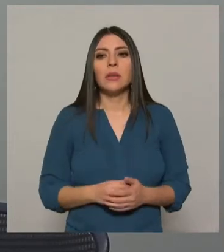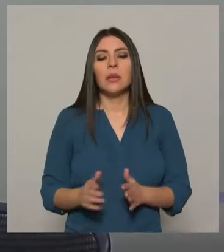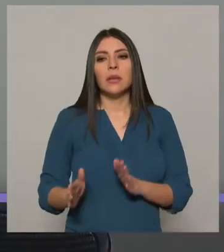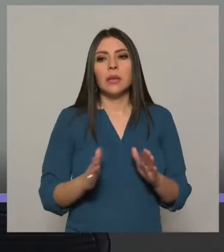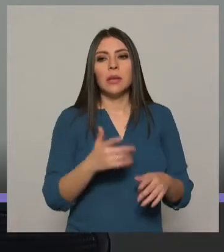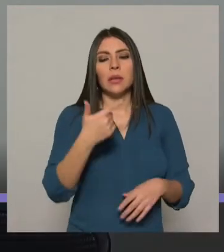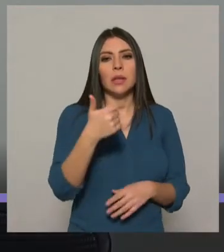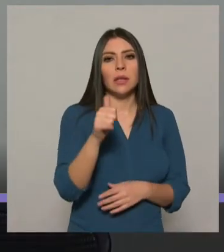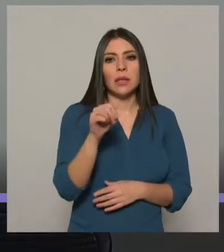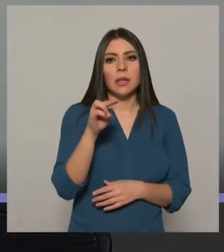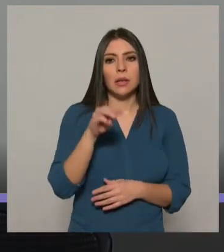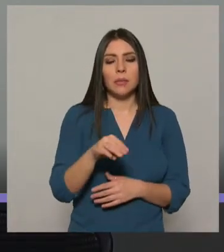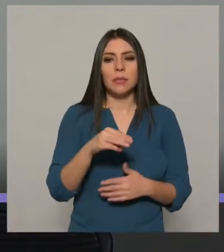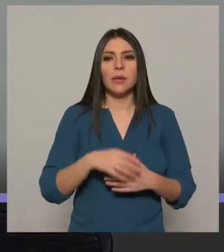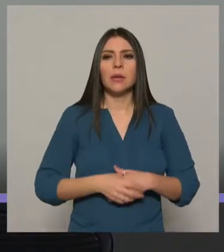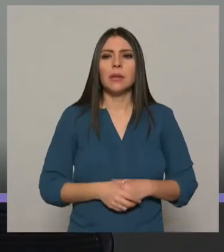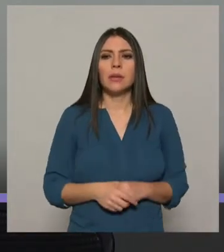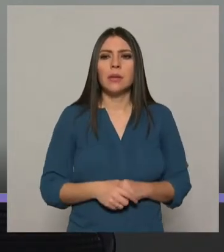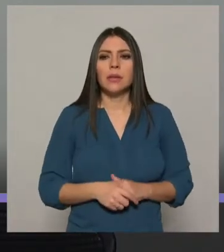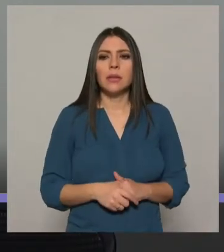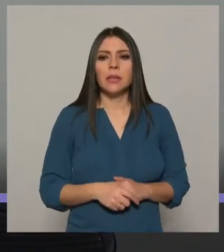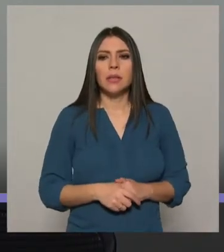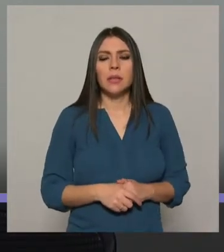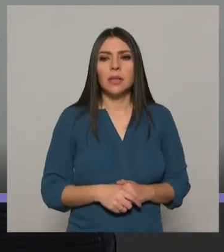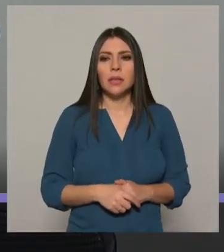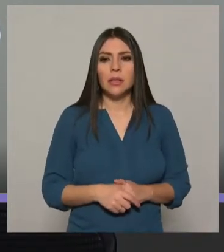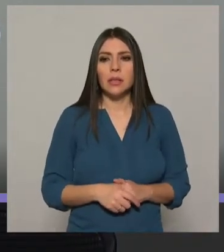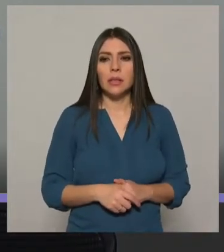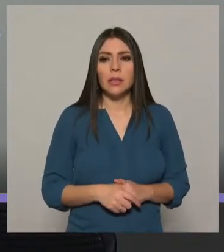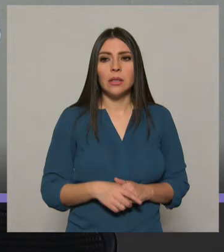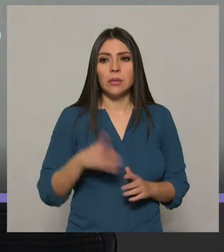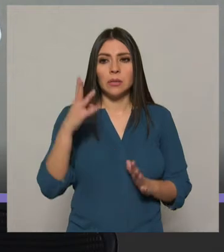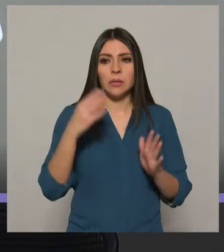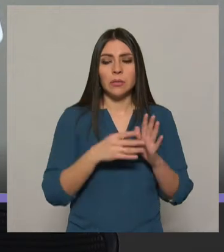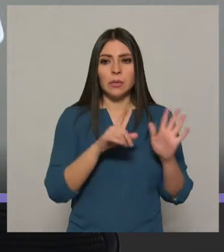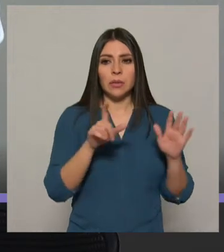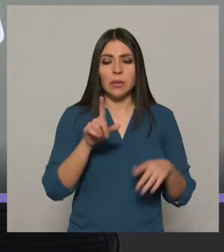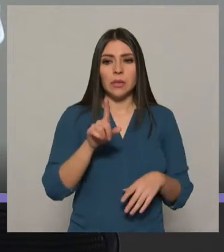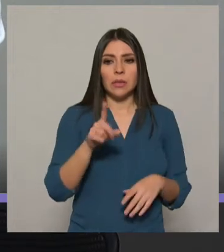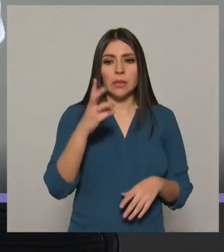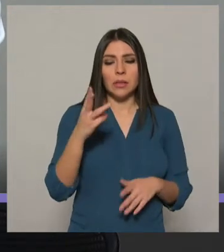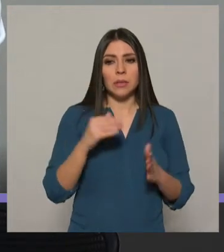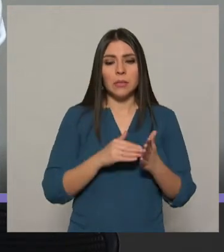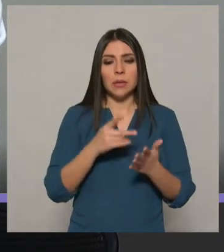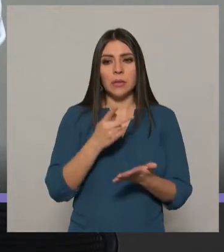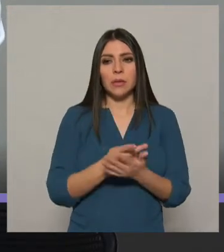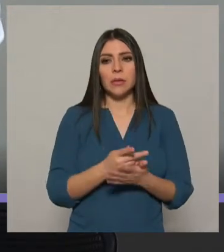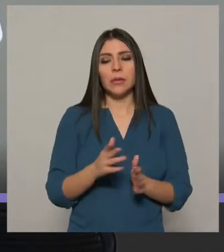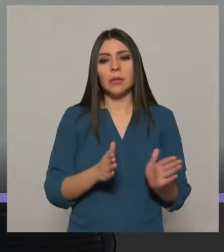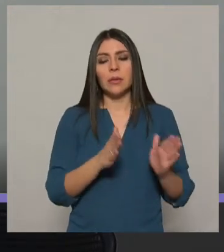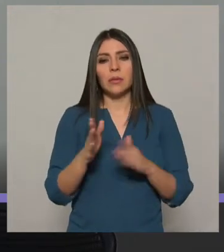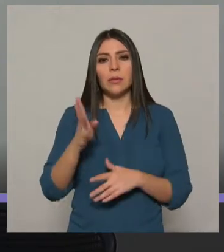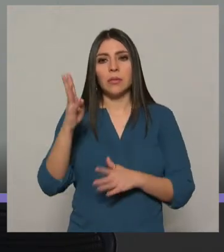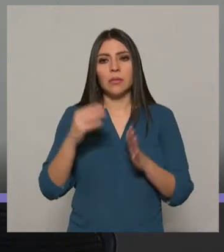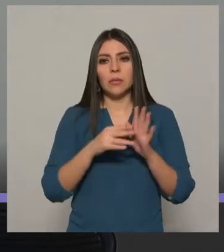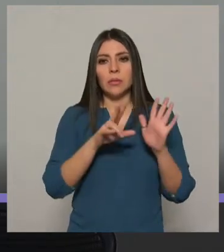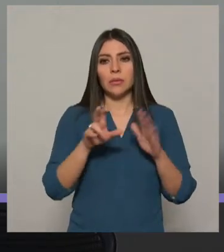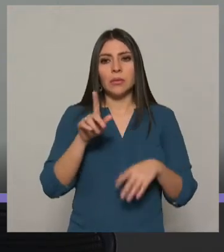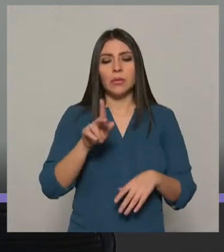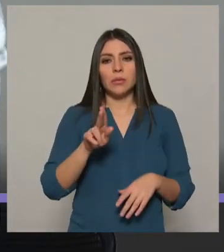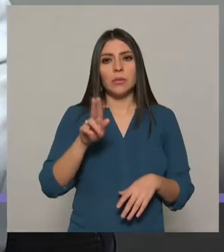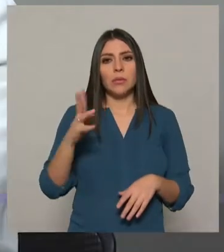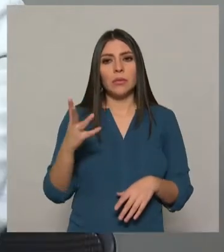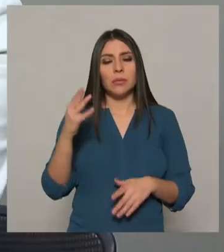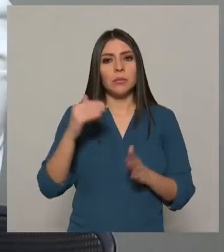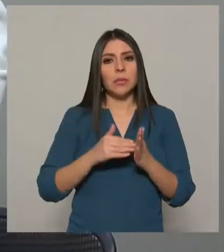Amadero. Gustavo Amadero pasa de 4.773 millones de pesos a 4.884 millones de pesos.